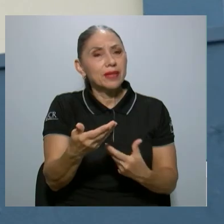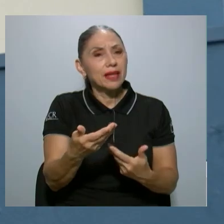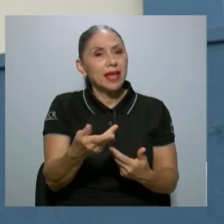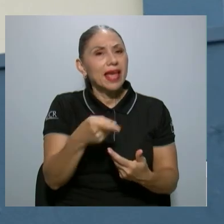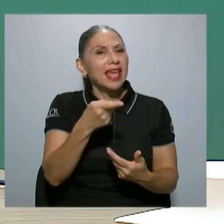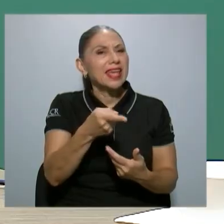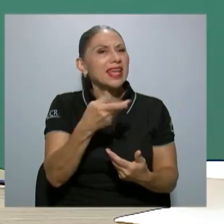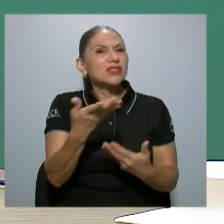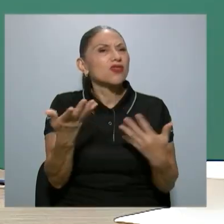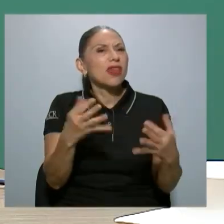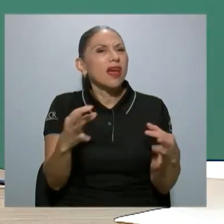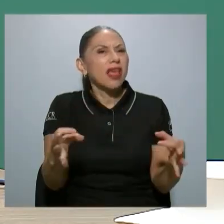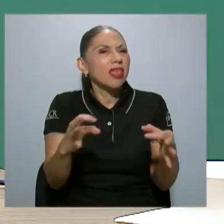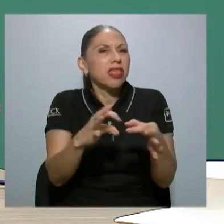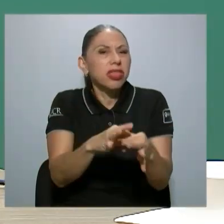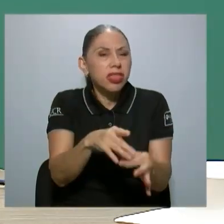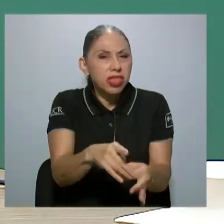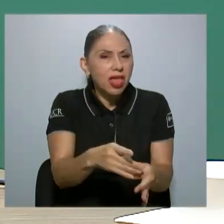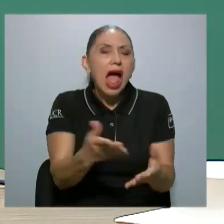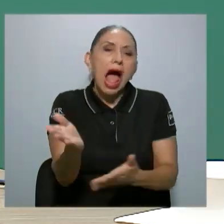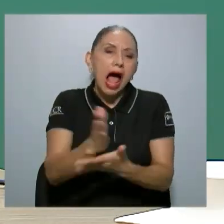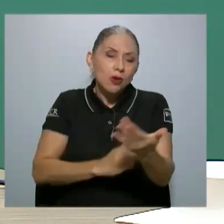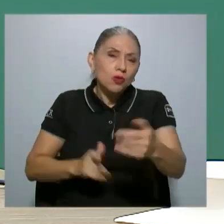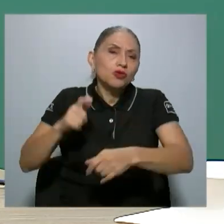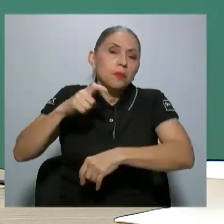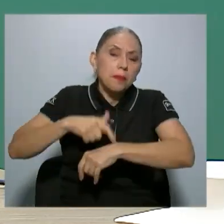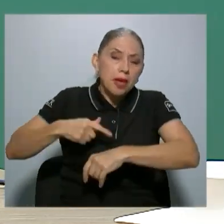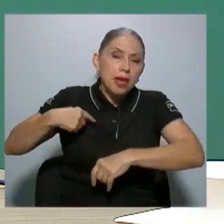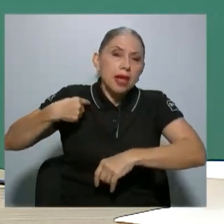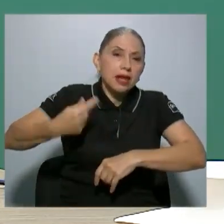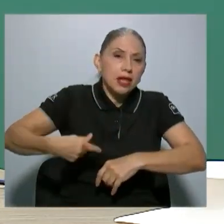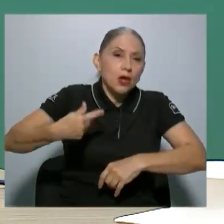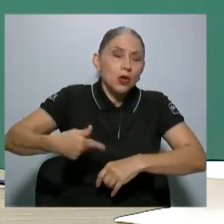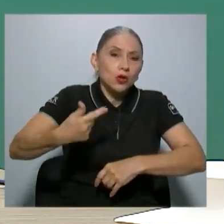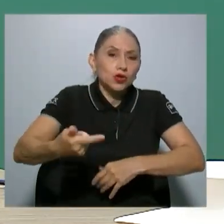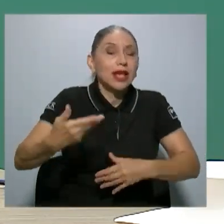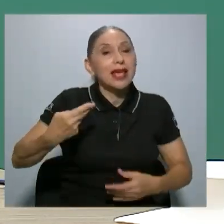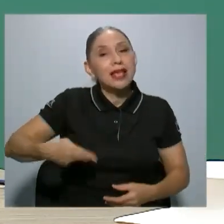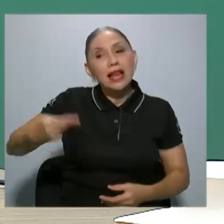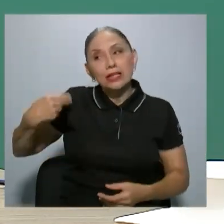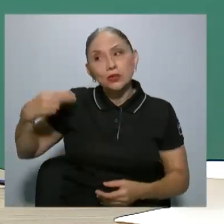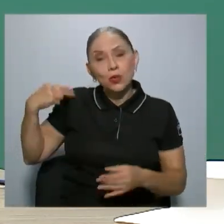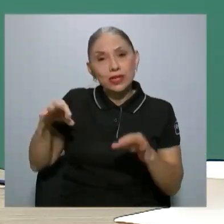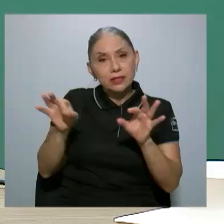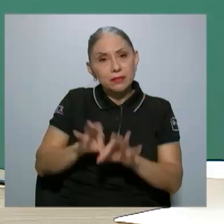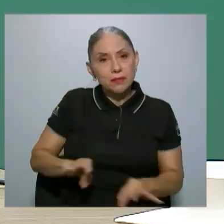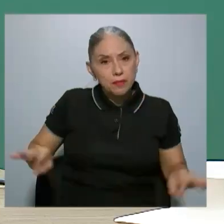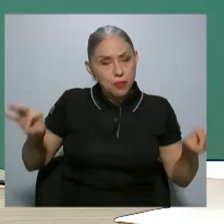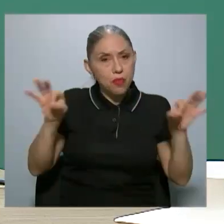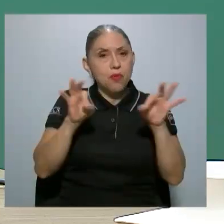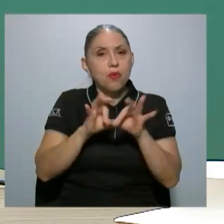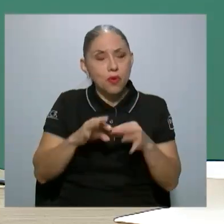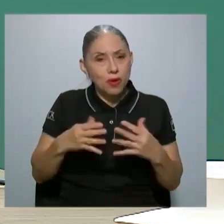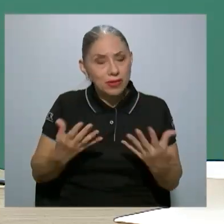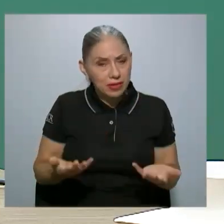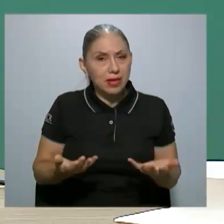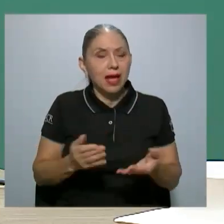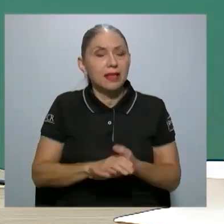refiere, ha tenido algunos periodos en que la historia se vuelve importante, en que